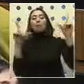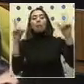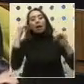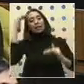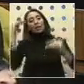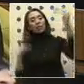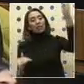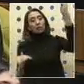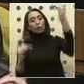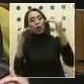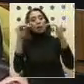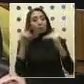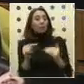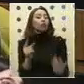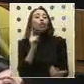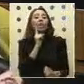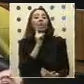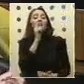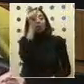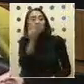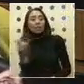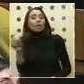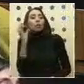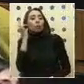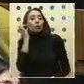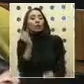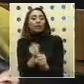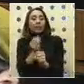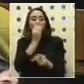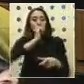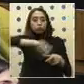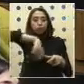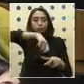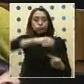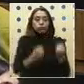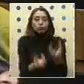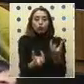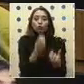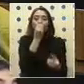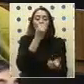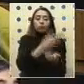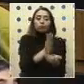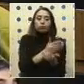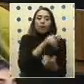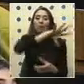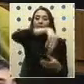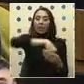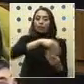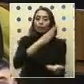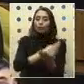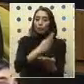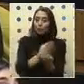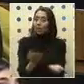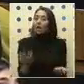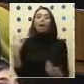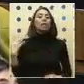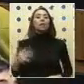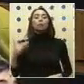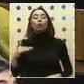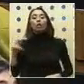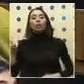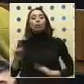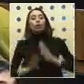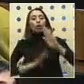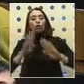desigualdad, que son las trabajadoras, las manipuladoras de alimentos. Pero esta labor que realizan es fundamental porque contribuye al cuidado